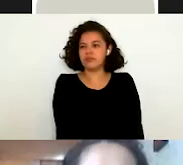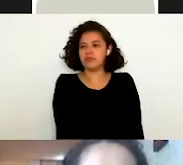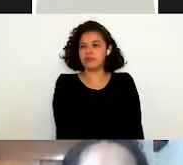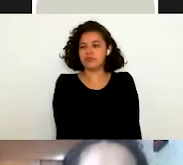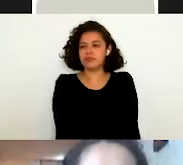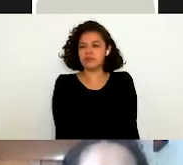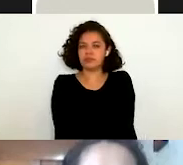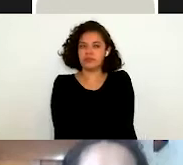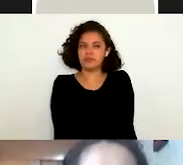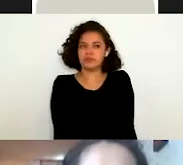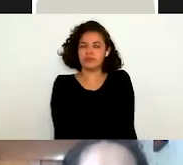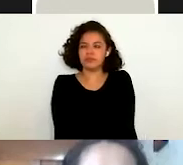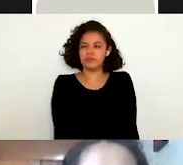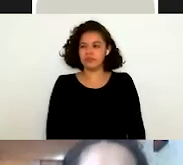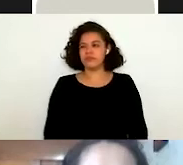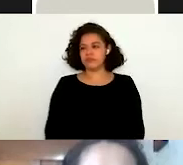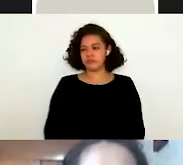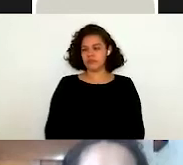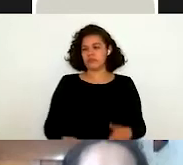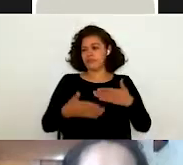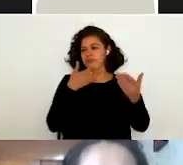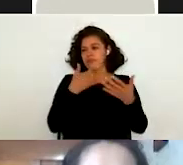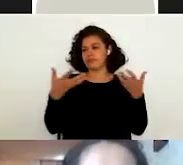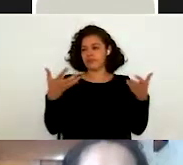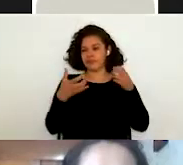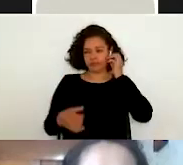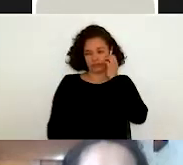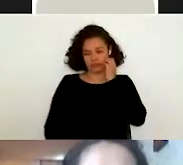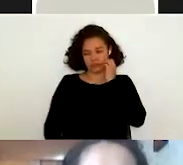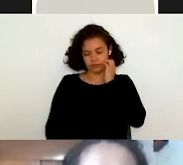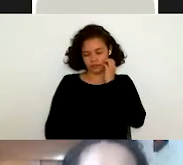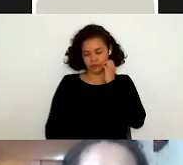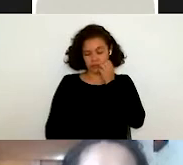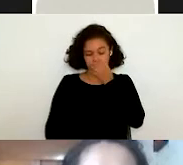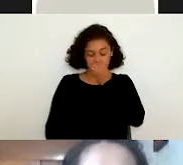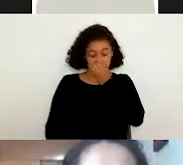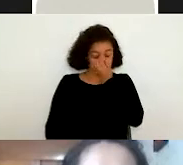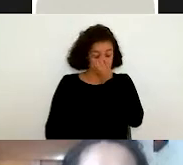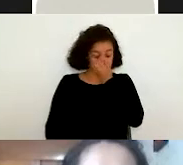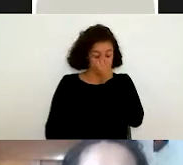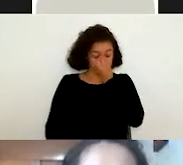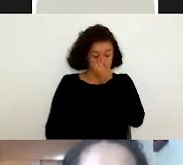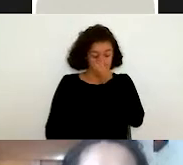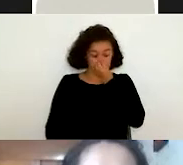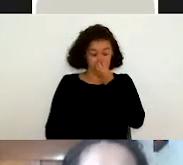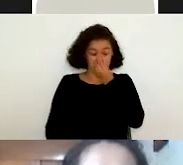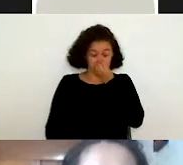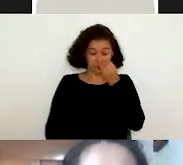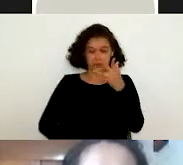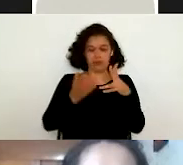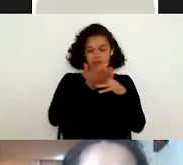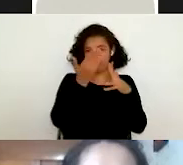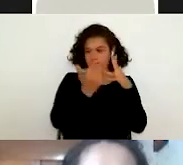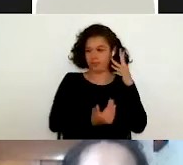La ejecución o la implementación. Esta parte, esta segunda parte de los proyectos nos habla de poner